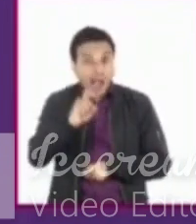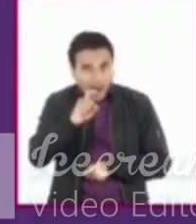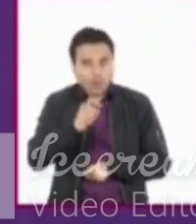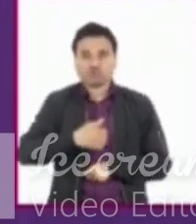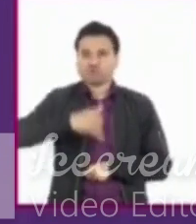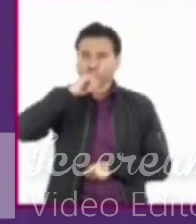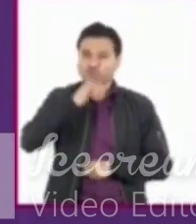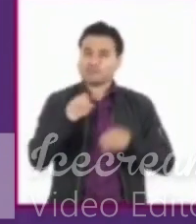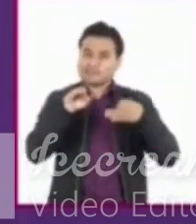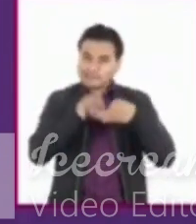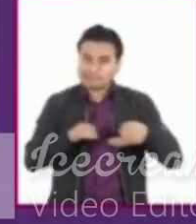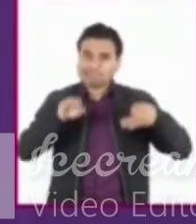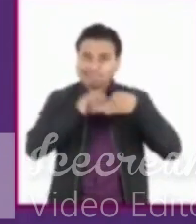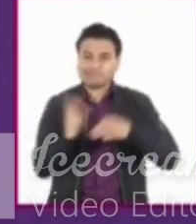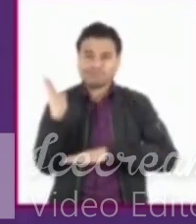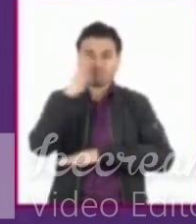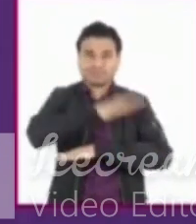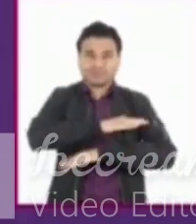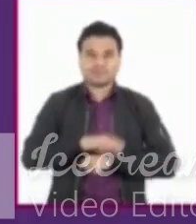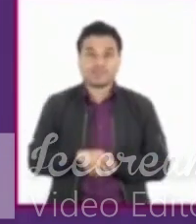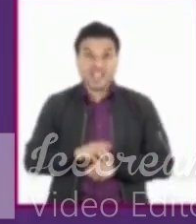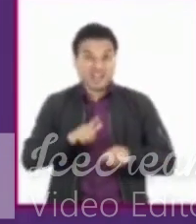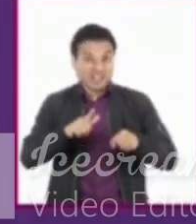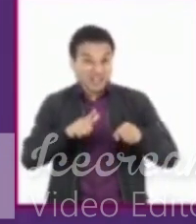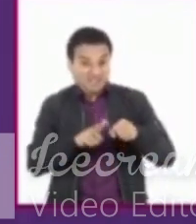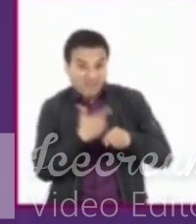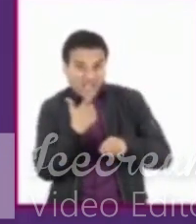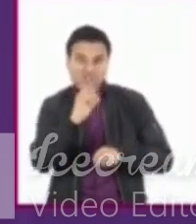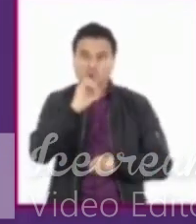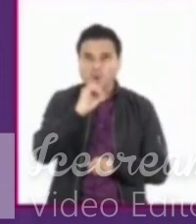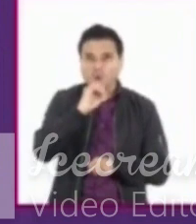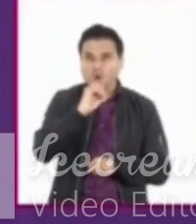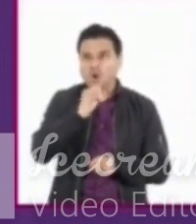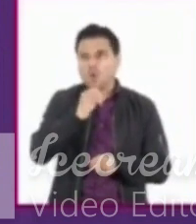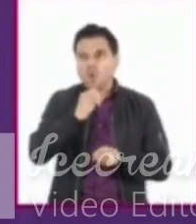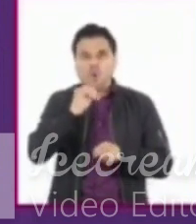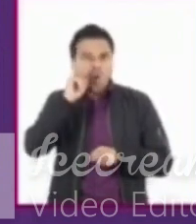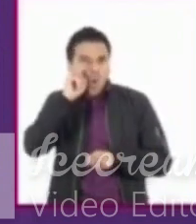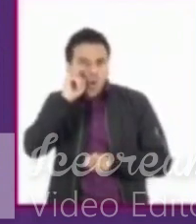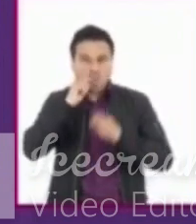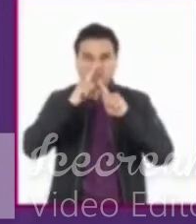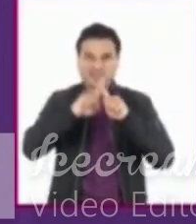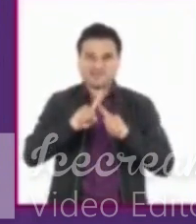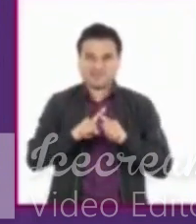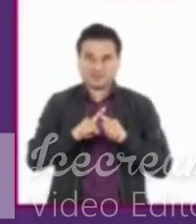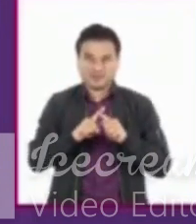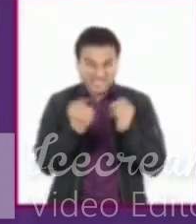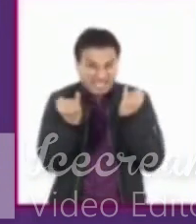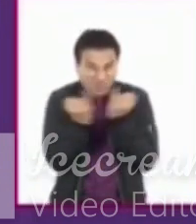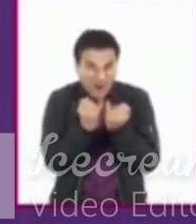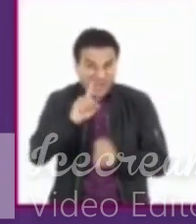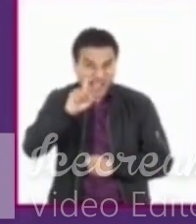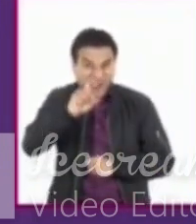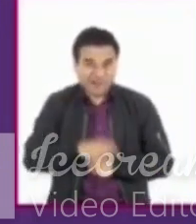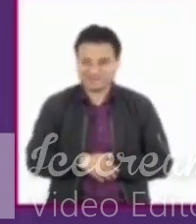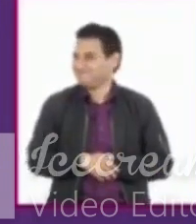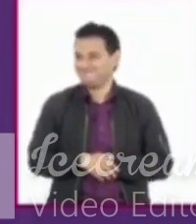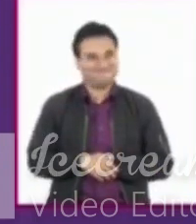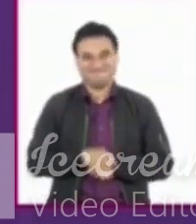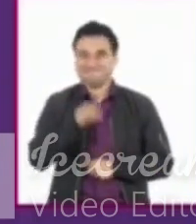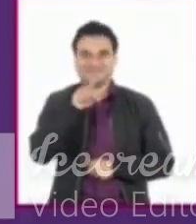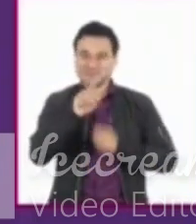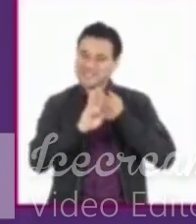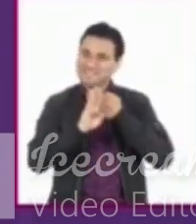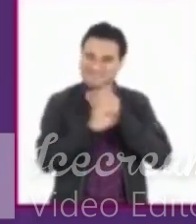día. El refresco y bebidas endulzantes no es lo mismo que agua. Evítalas al máximo.